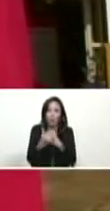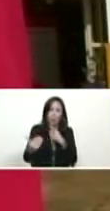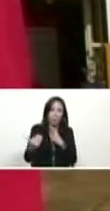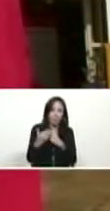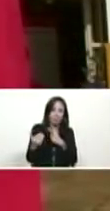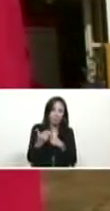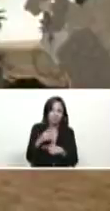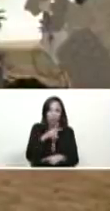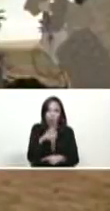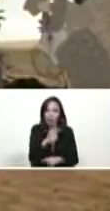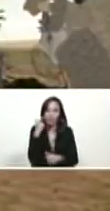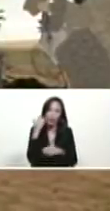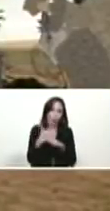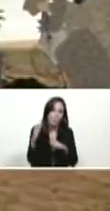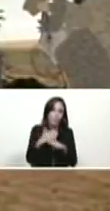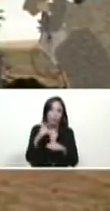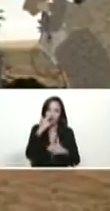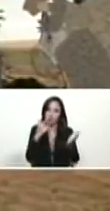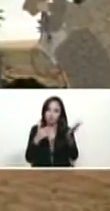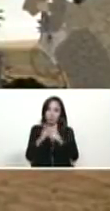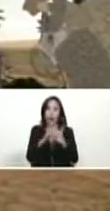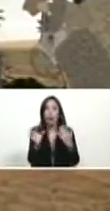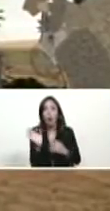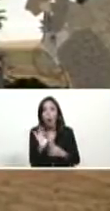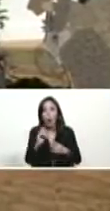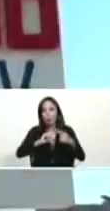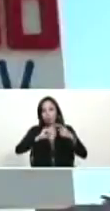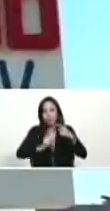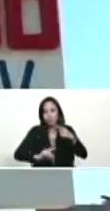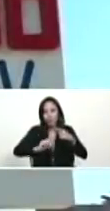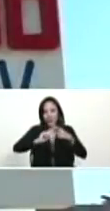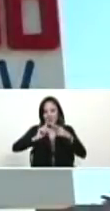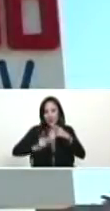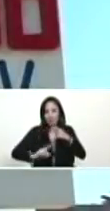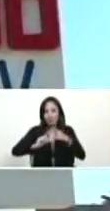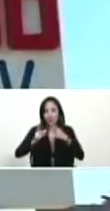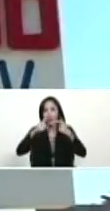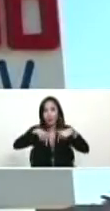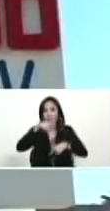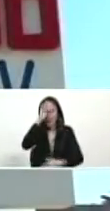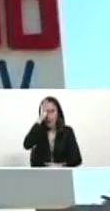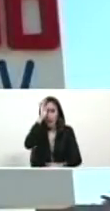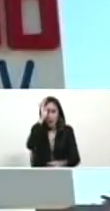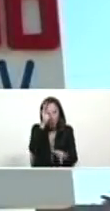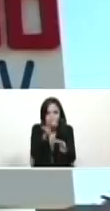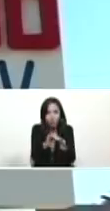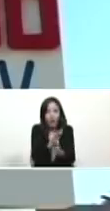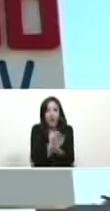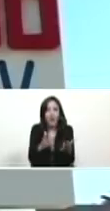hecho a este pueblo con el tema eléctrico, aquí hay un pueblo dispuesto, leal, como